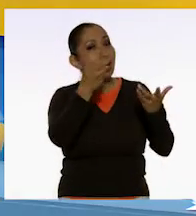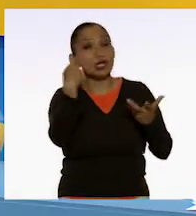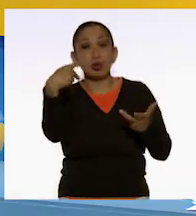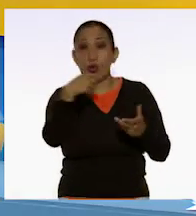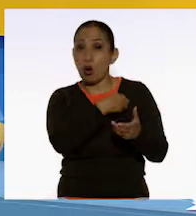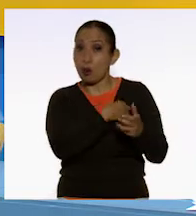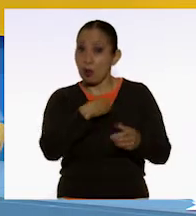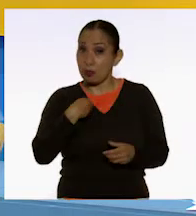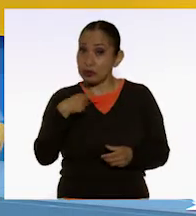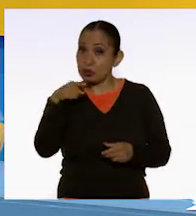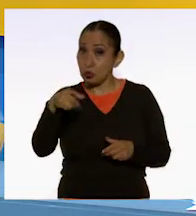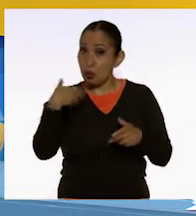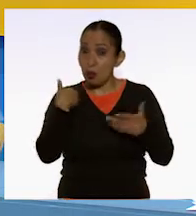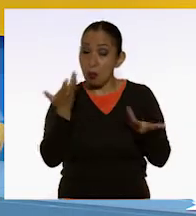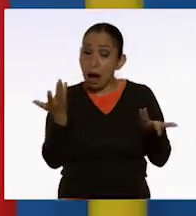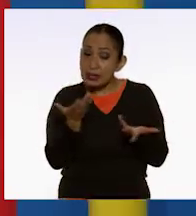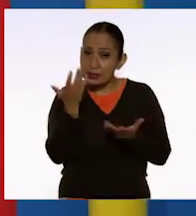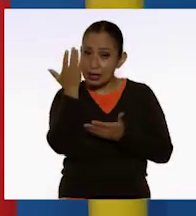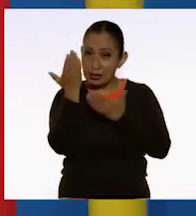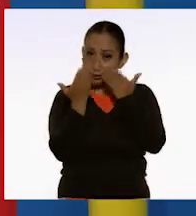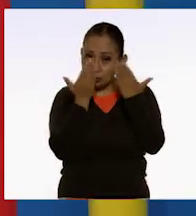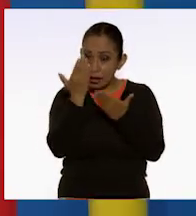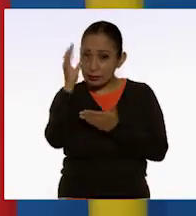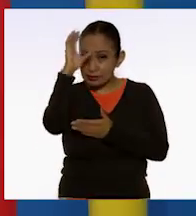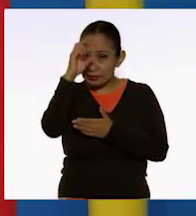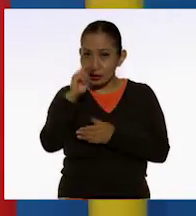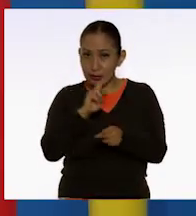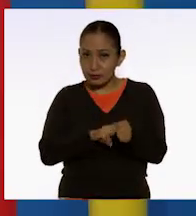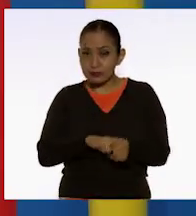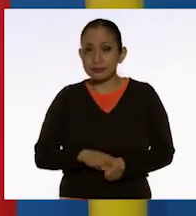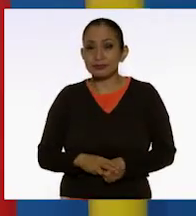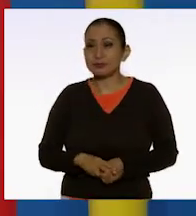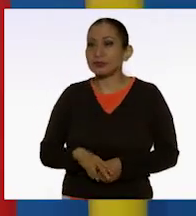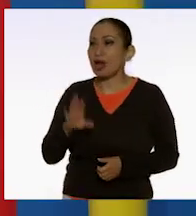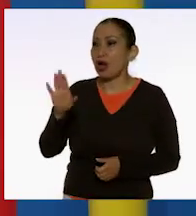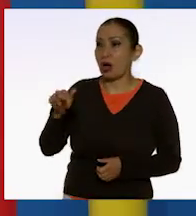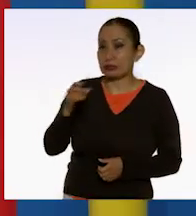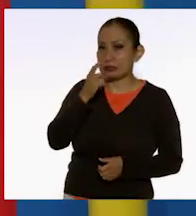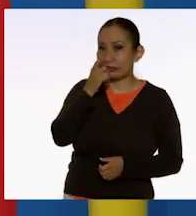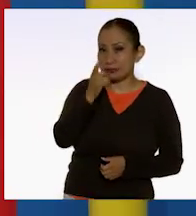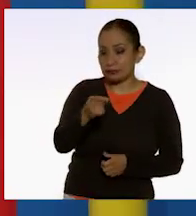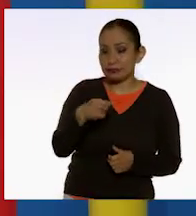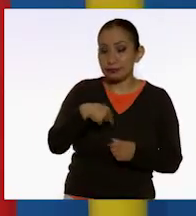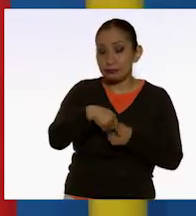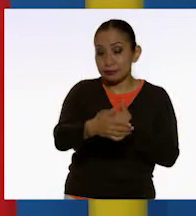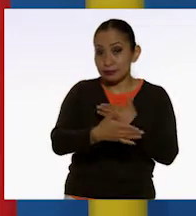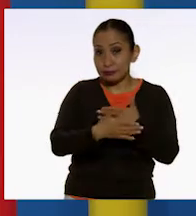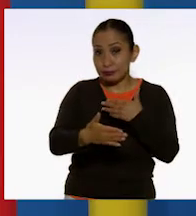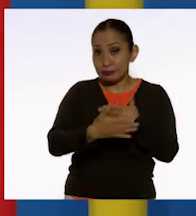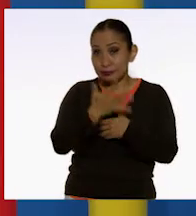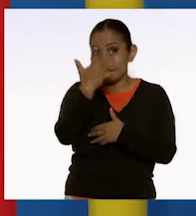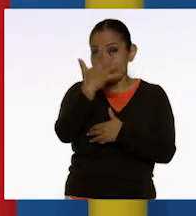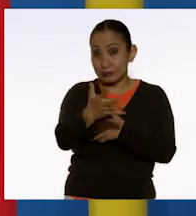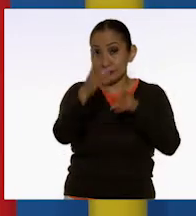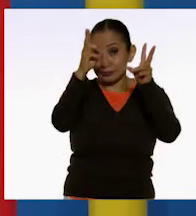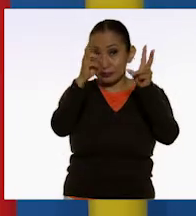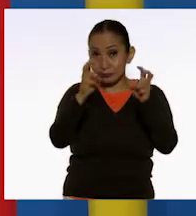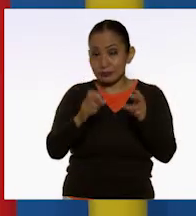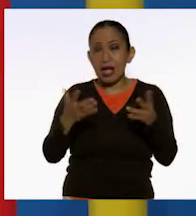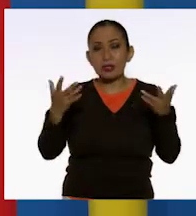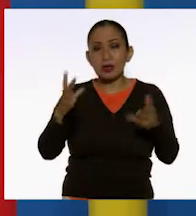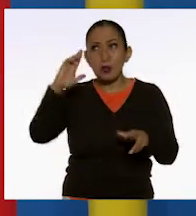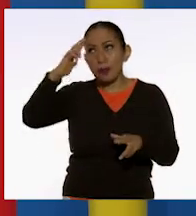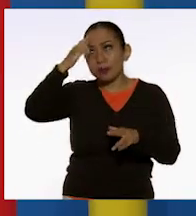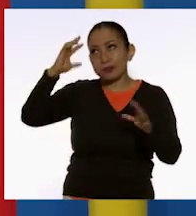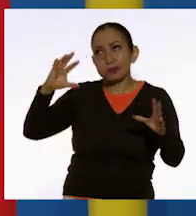respecto a la asignatura de Ciencias Naturales. Por cierto, les comentamos que durante los siguientes 5 programas haremos un